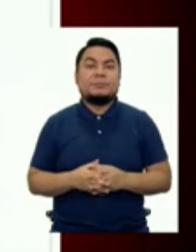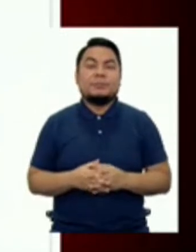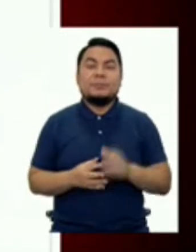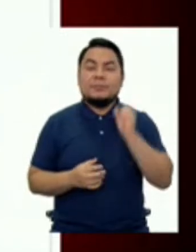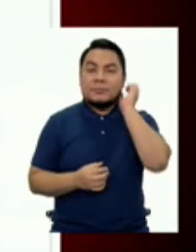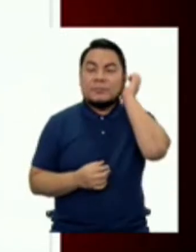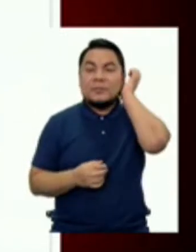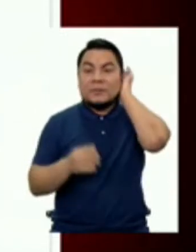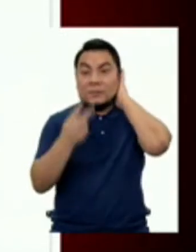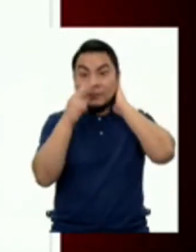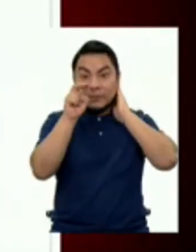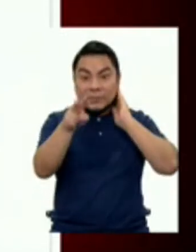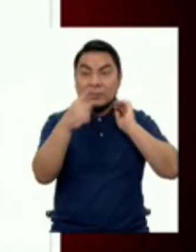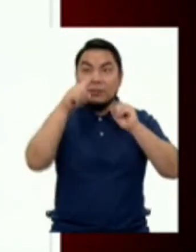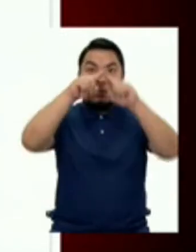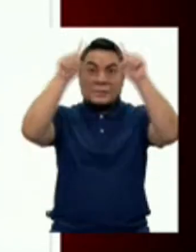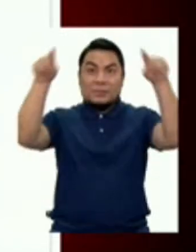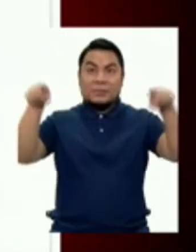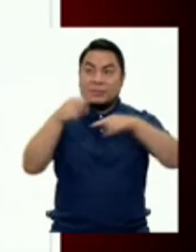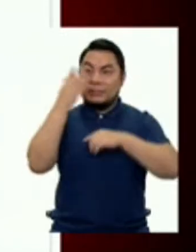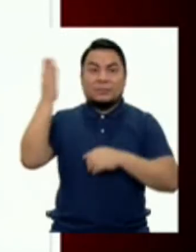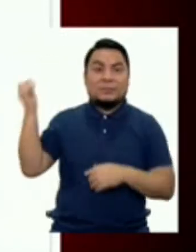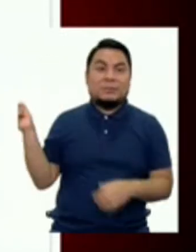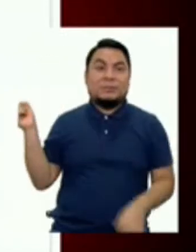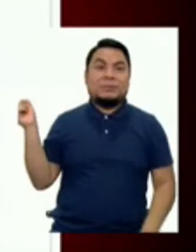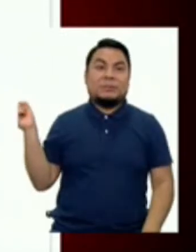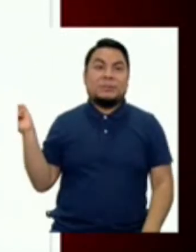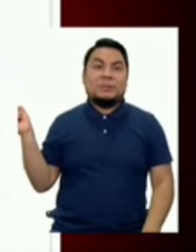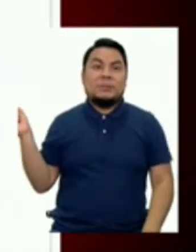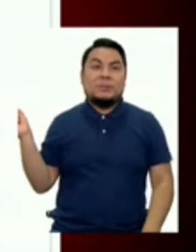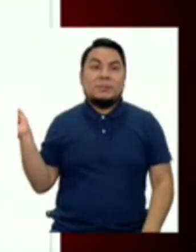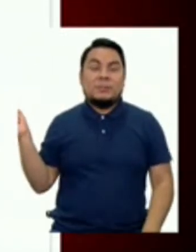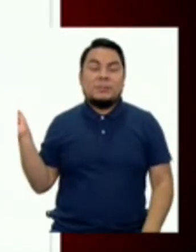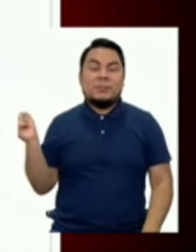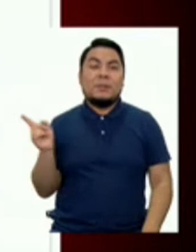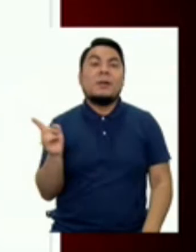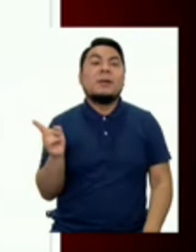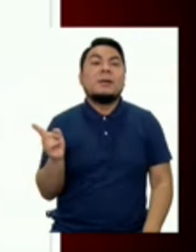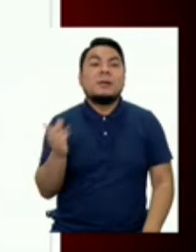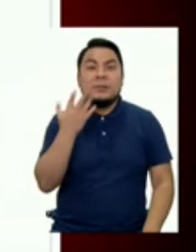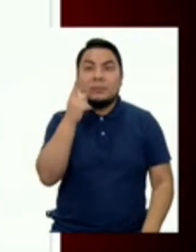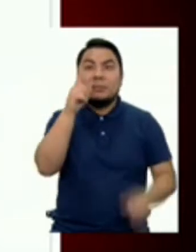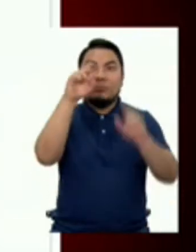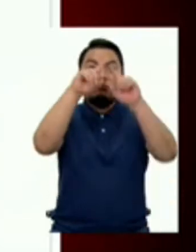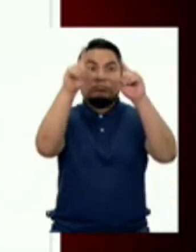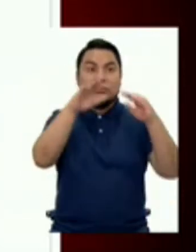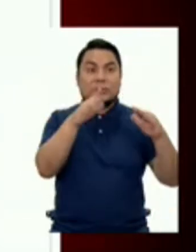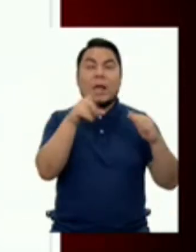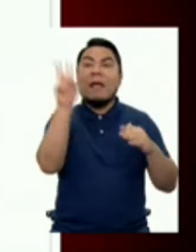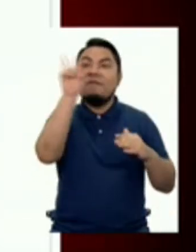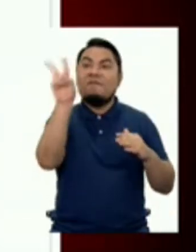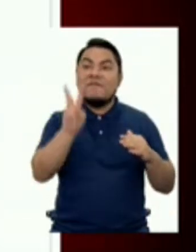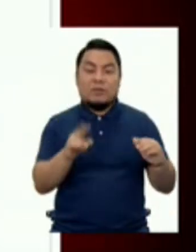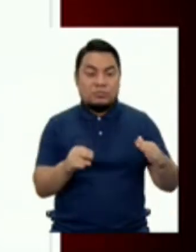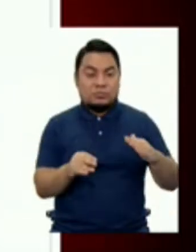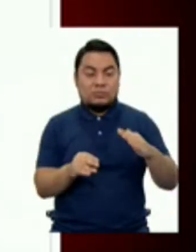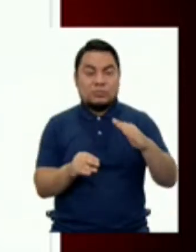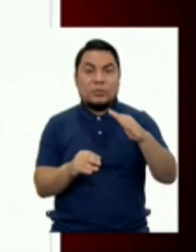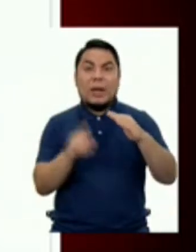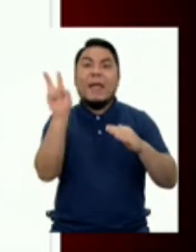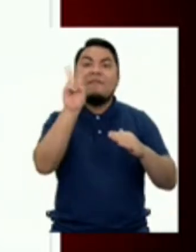9.504, ¿no? Y ahí podemos ver ese punto de intersección entre la curva verde y la